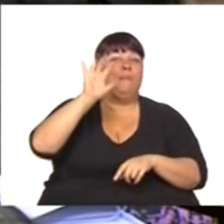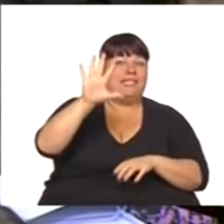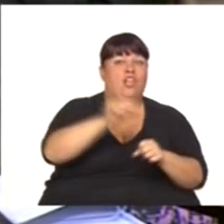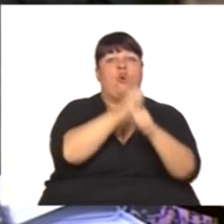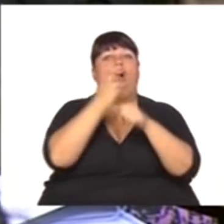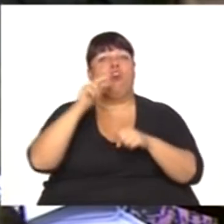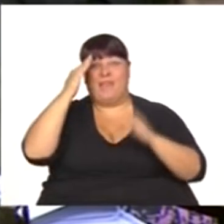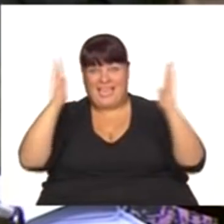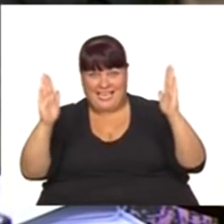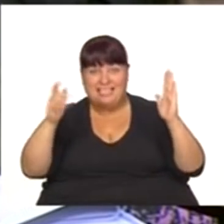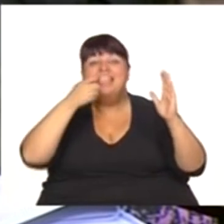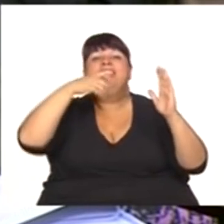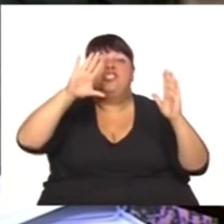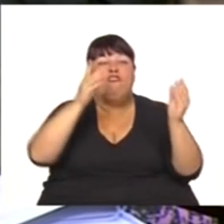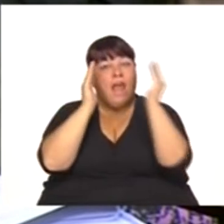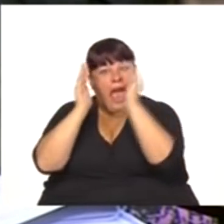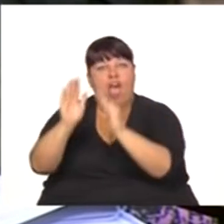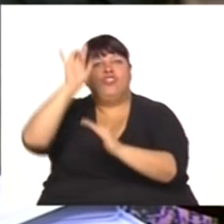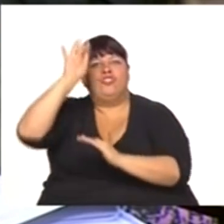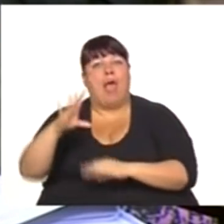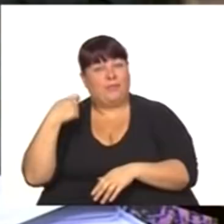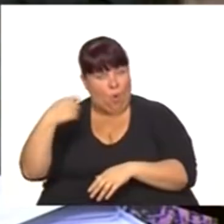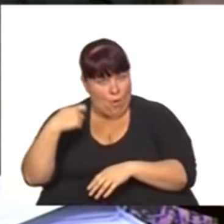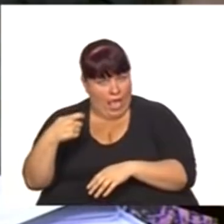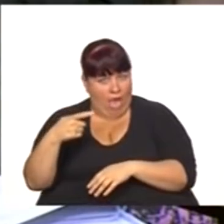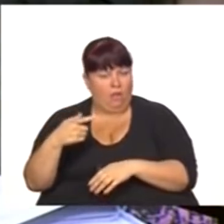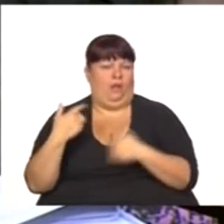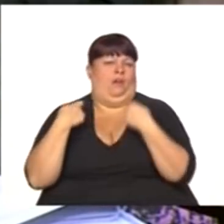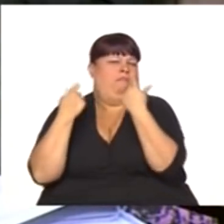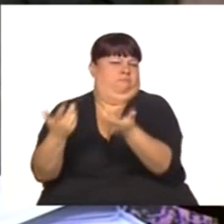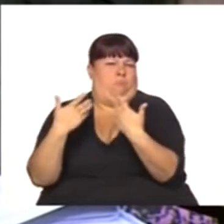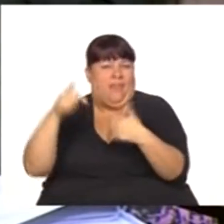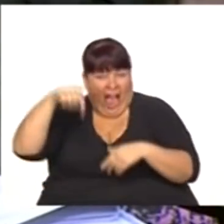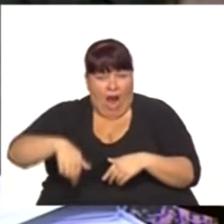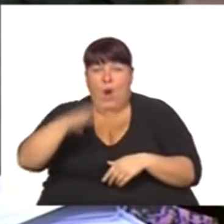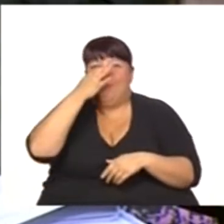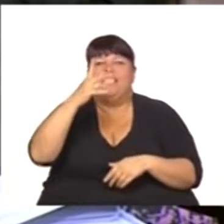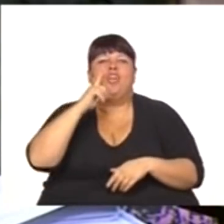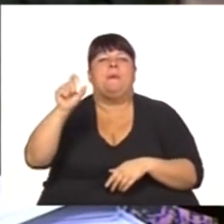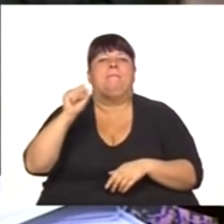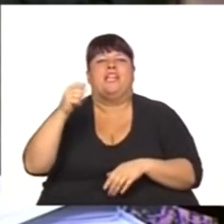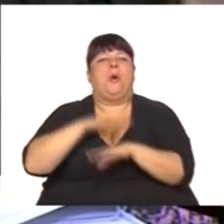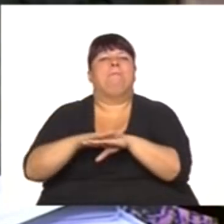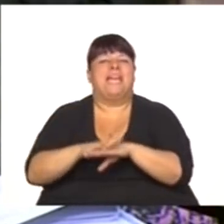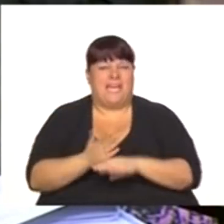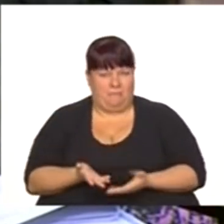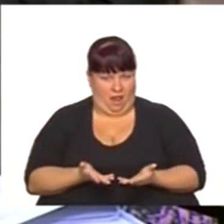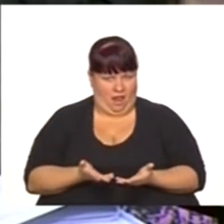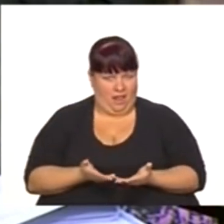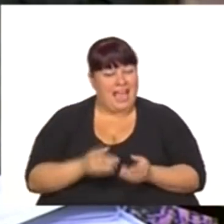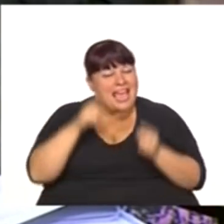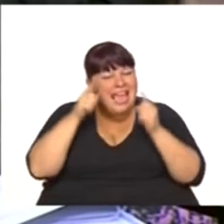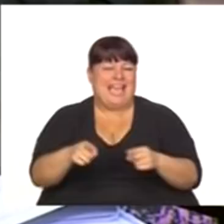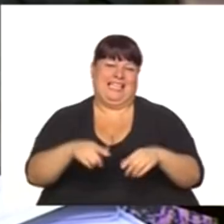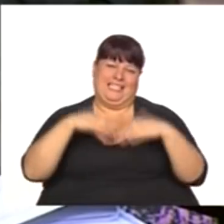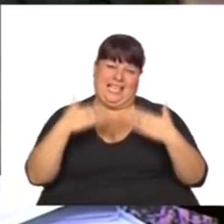al 2015, si se lo hubiéramos dedicado solamente a los jubilados, le podríamos dar ahora 25.000 pesos de mínima. Ese es